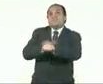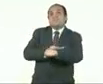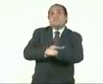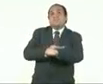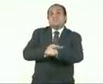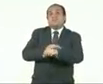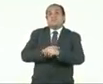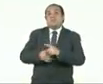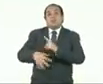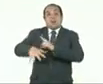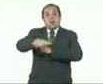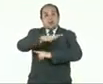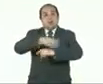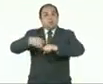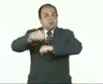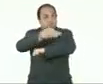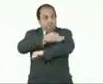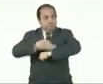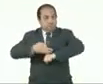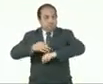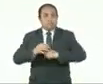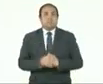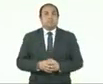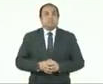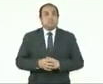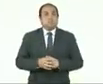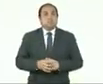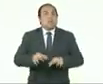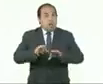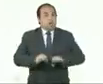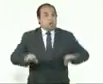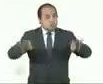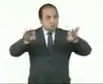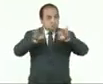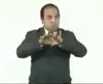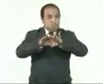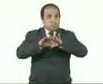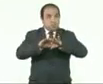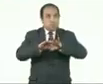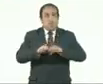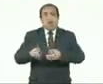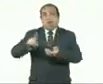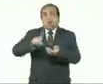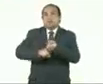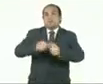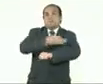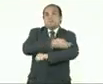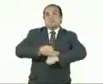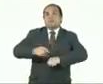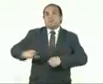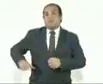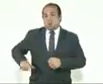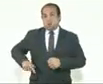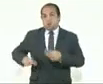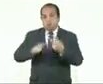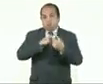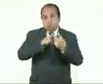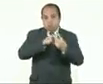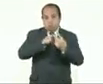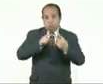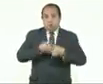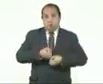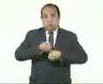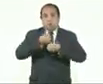en el núcleo familiar. Por eso es importante desde la familia, desde el gobierno, darle todas